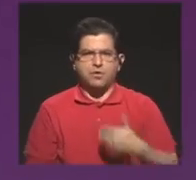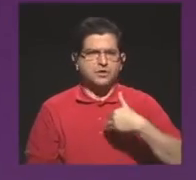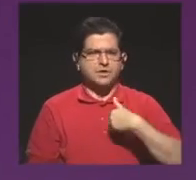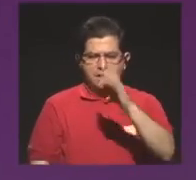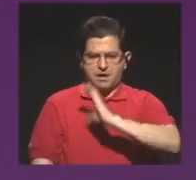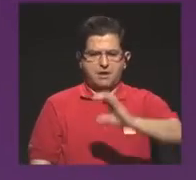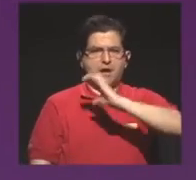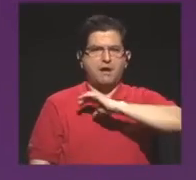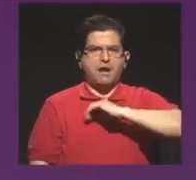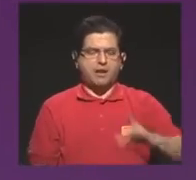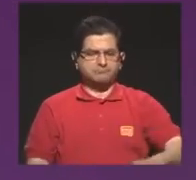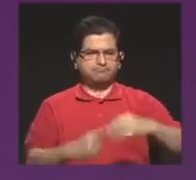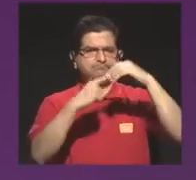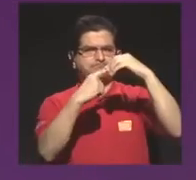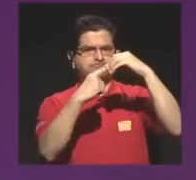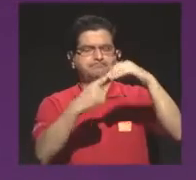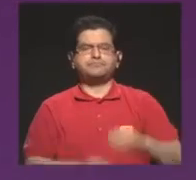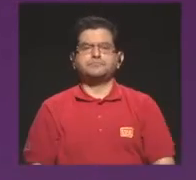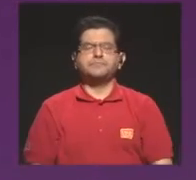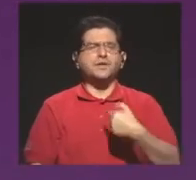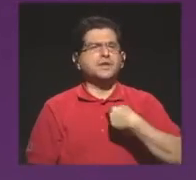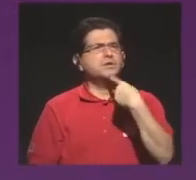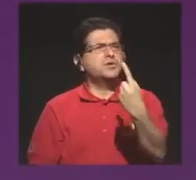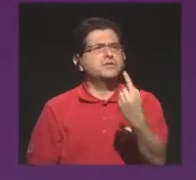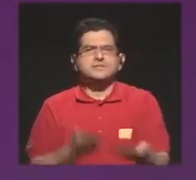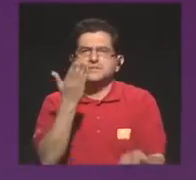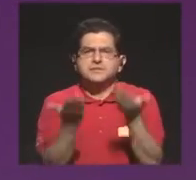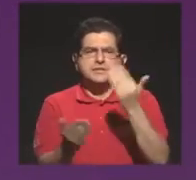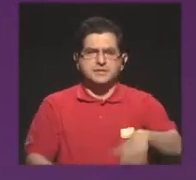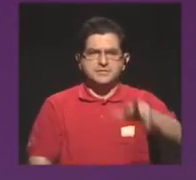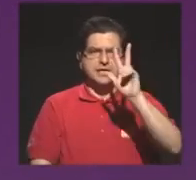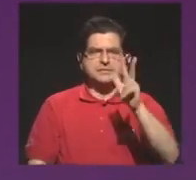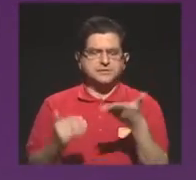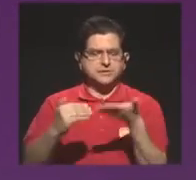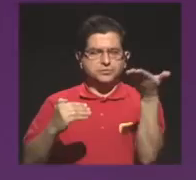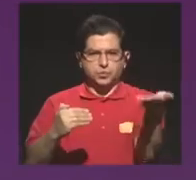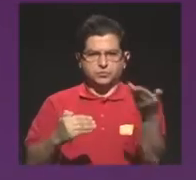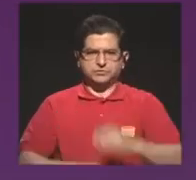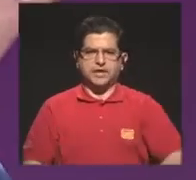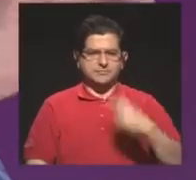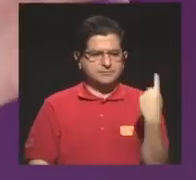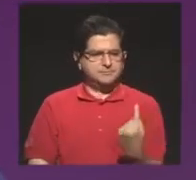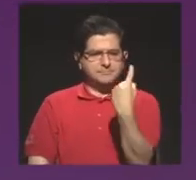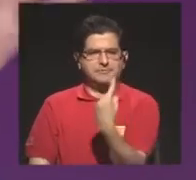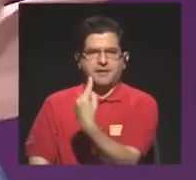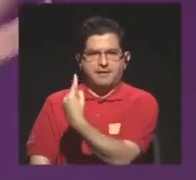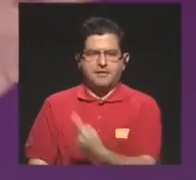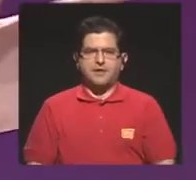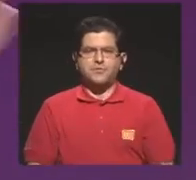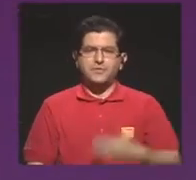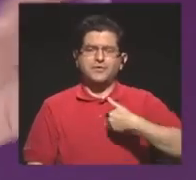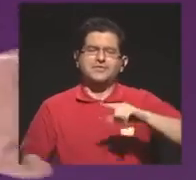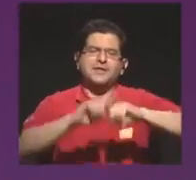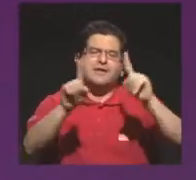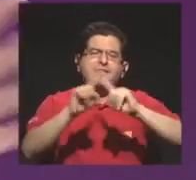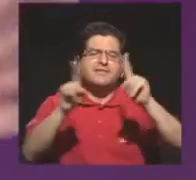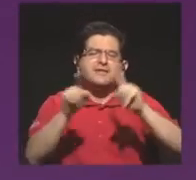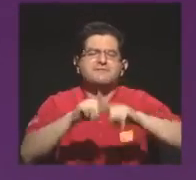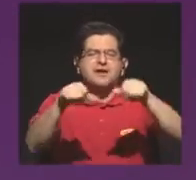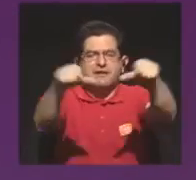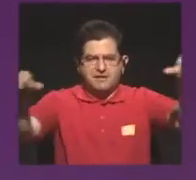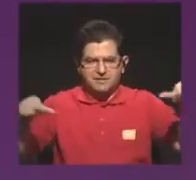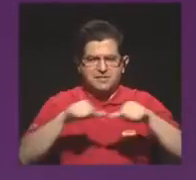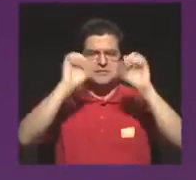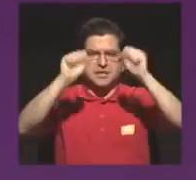de particularidades. Básicamente yo le podría citar como tres elementos, cada uno se abre, ¿verdad?, con una serie de dimensiones que